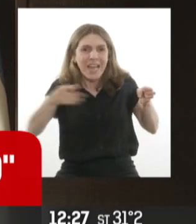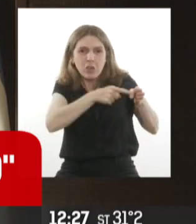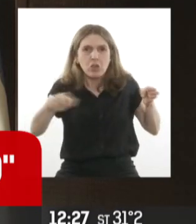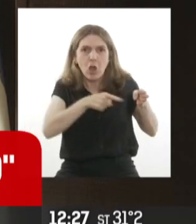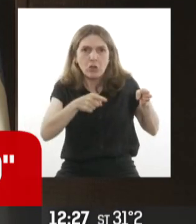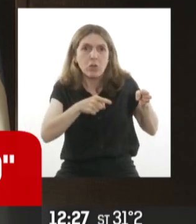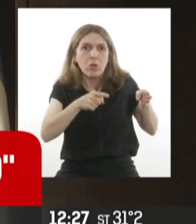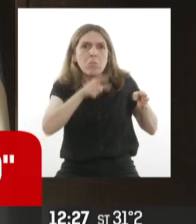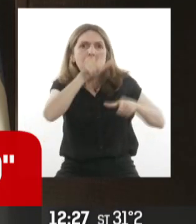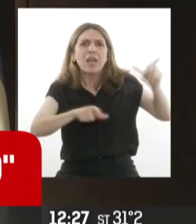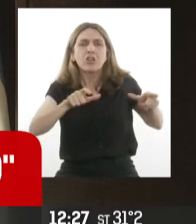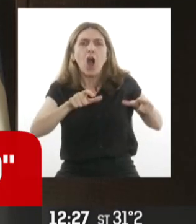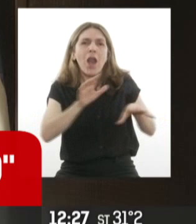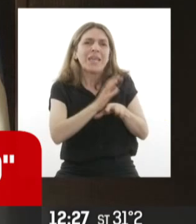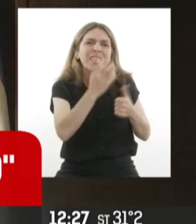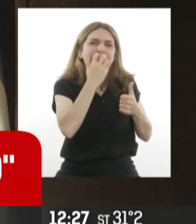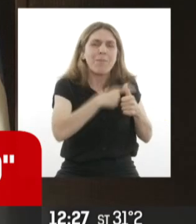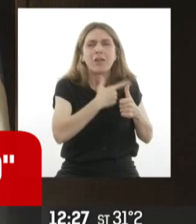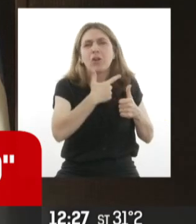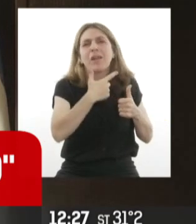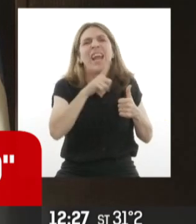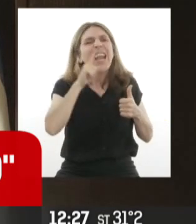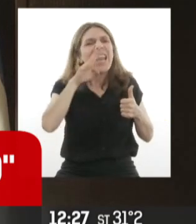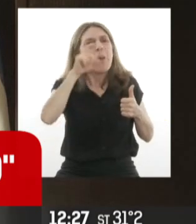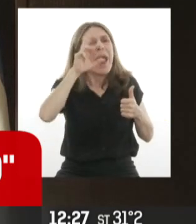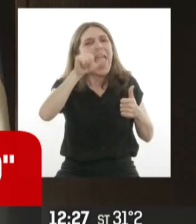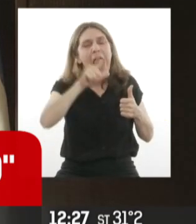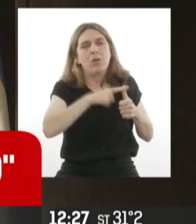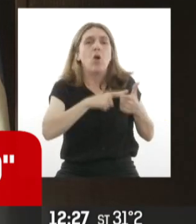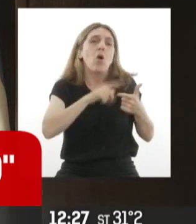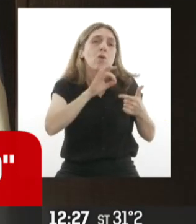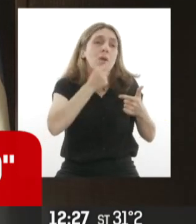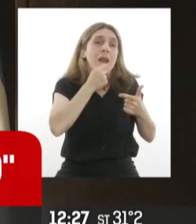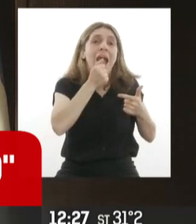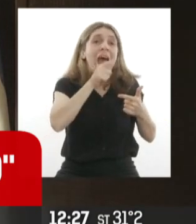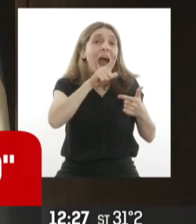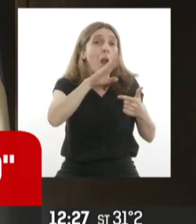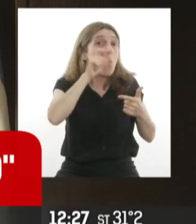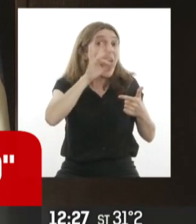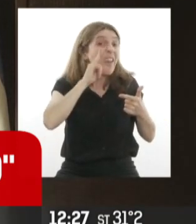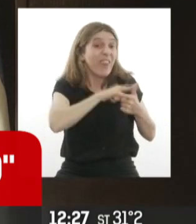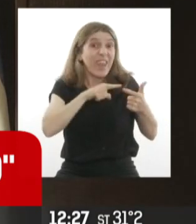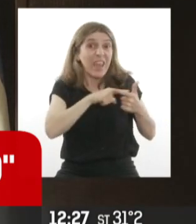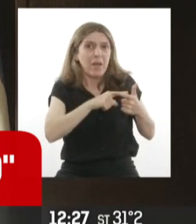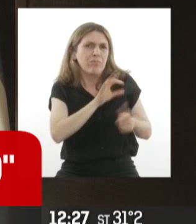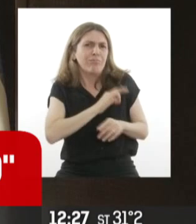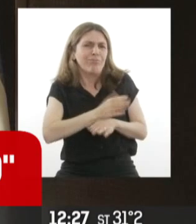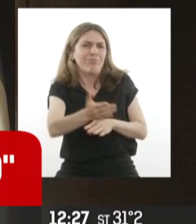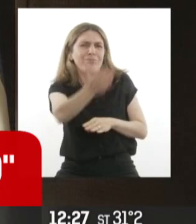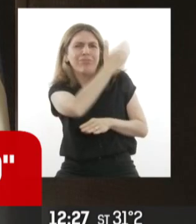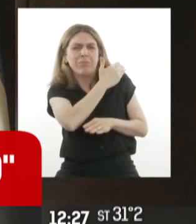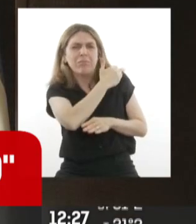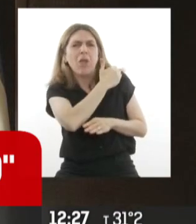cepa, como Sarmiento o como Alberdi, propusieron que todos los chicos